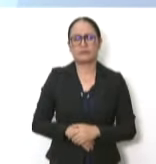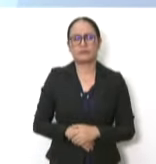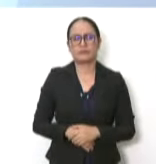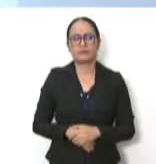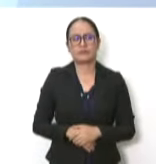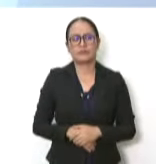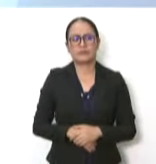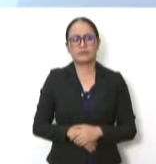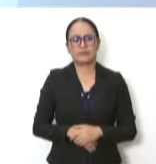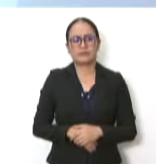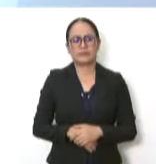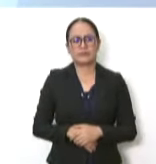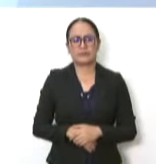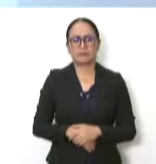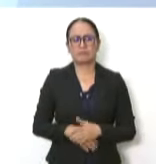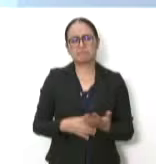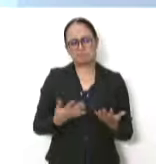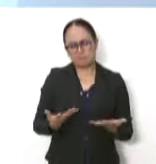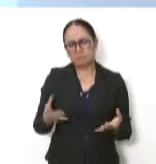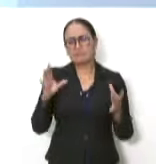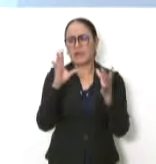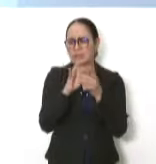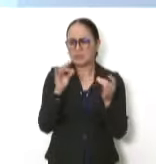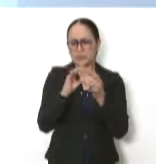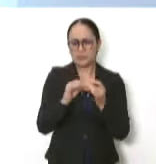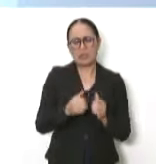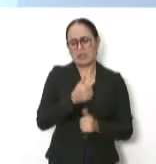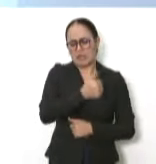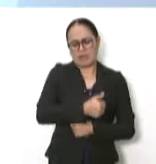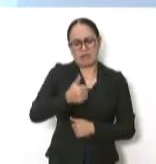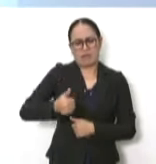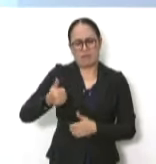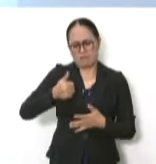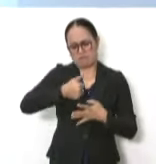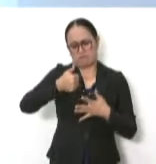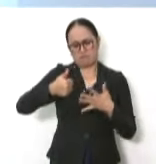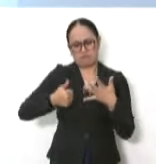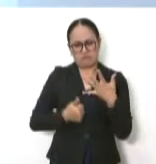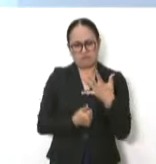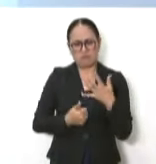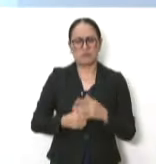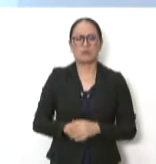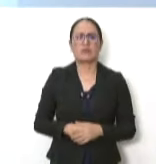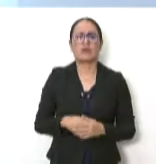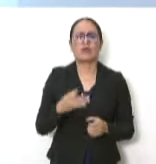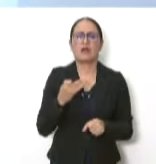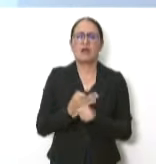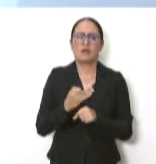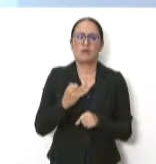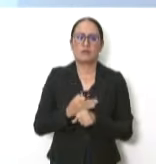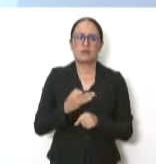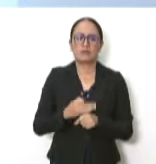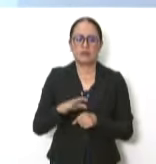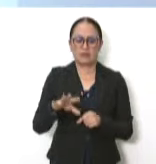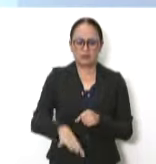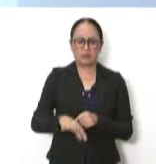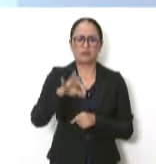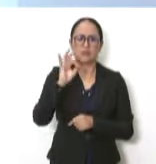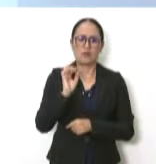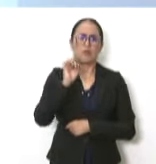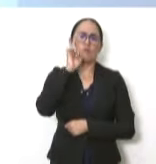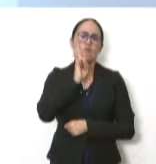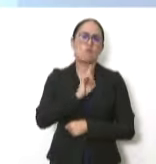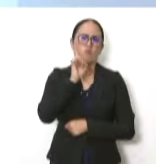contemplación, vamos a decir, su exposición individualizada. Es el caso de la